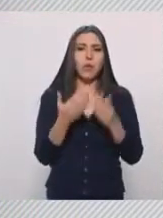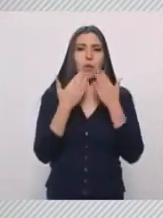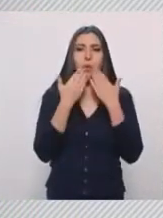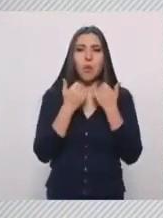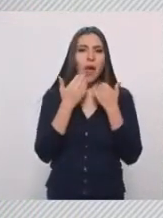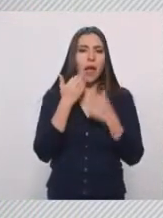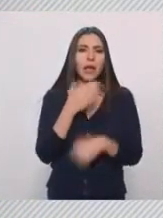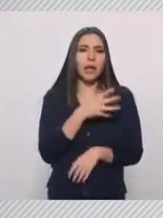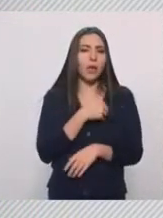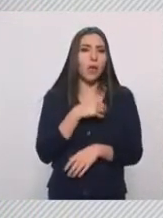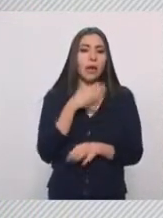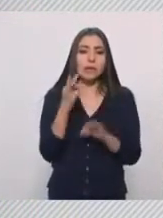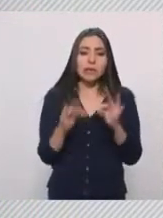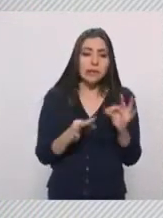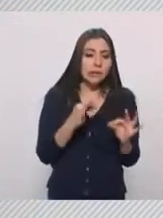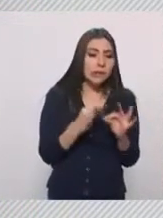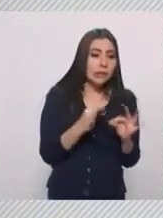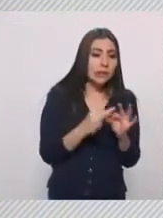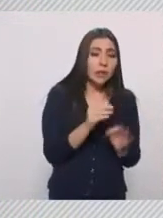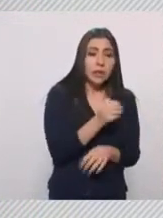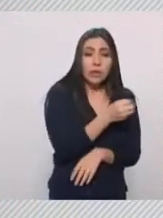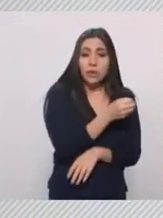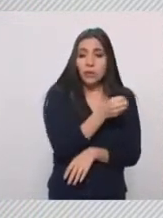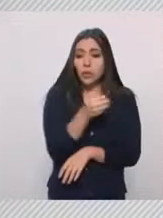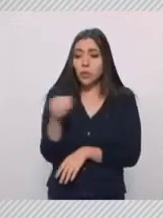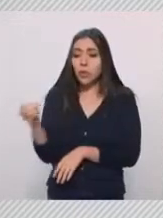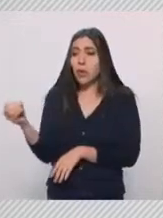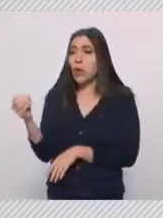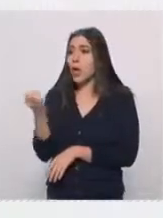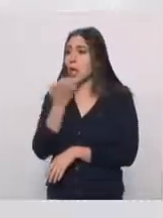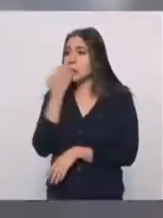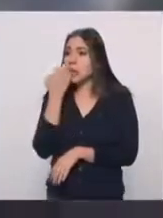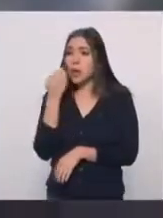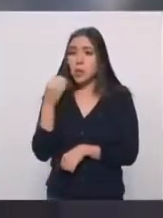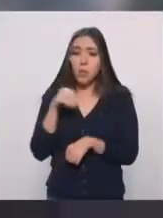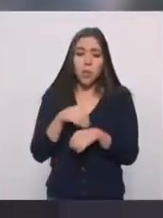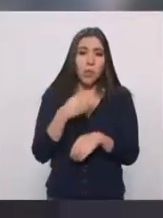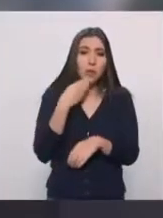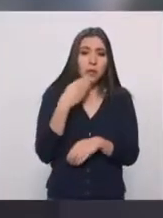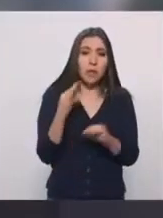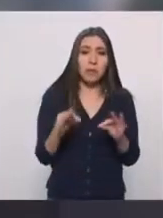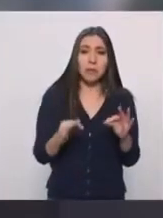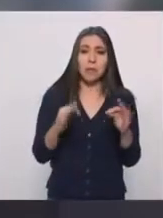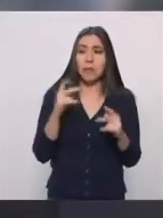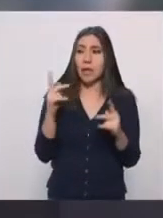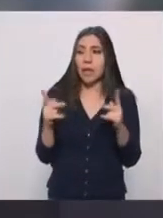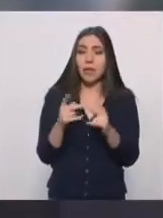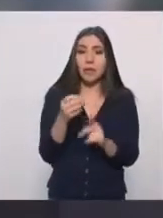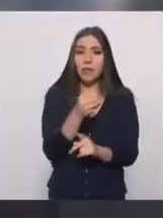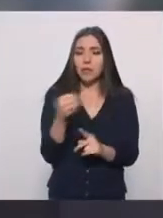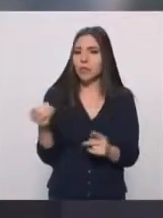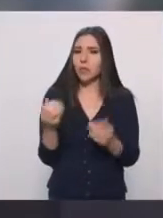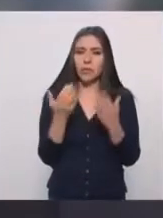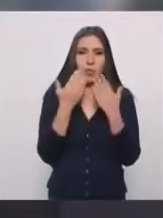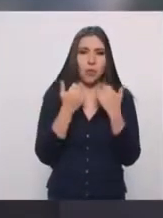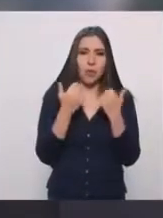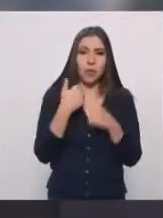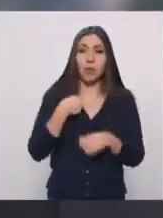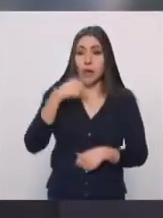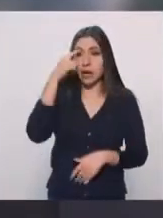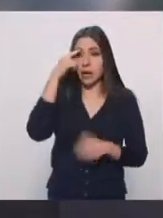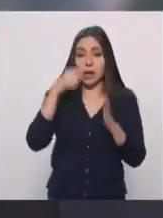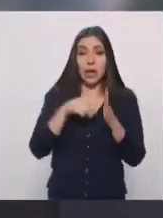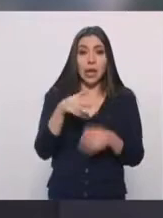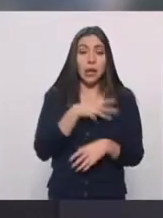norma exacta de se comportan bien, son perfectos en la escuela, me parece que ese modelo de hijo perfecto no existe y no